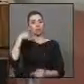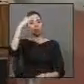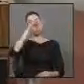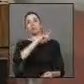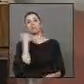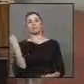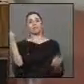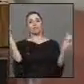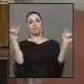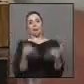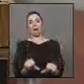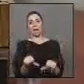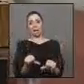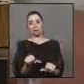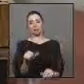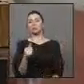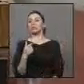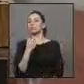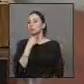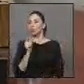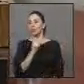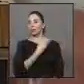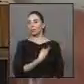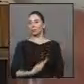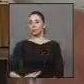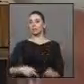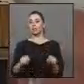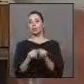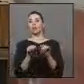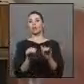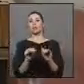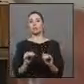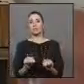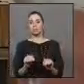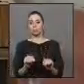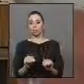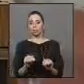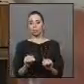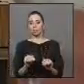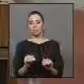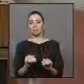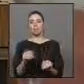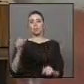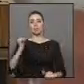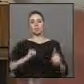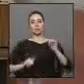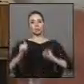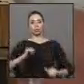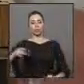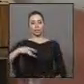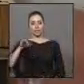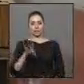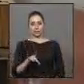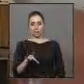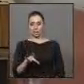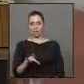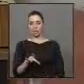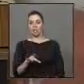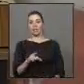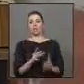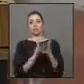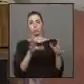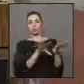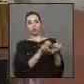fracaso. Yo no quiero, señor presidente, que pase lo mismo que hoy día está sufriendo Chile, que tenemos un conjunto